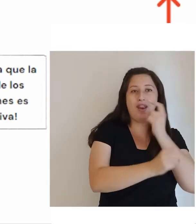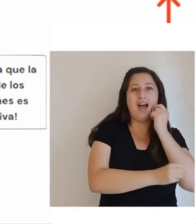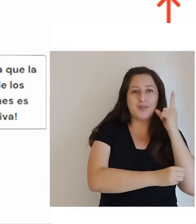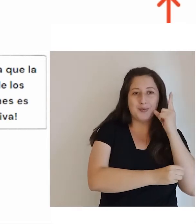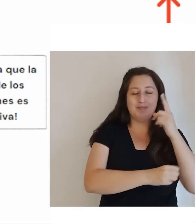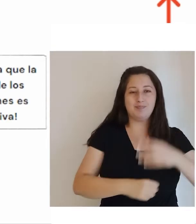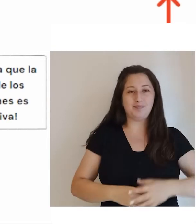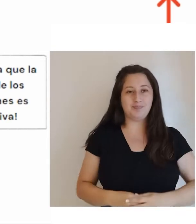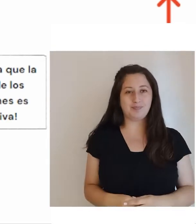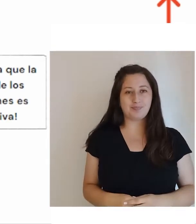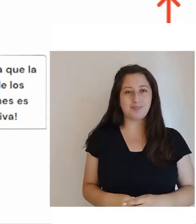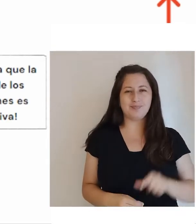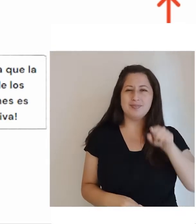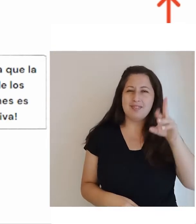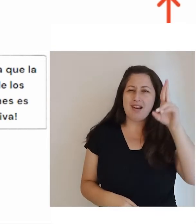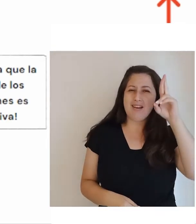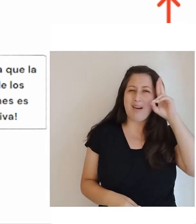azul.